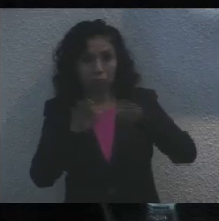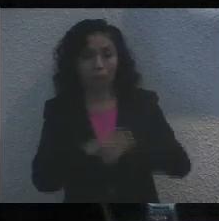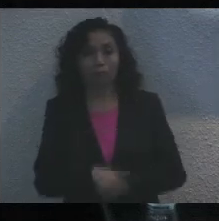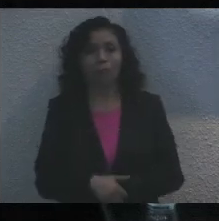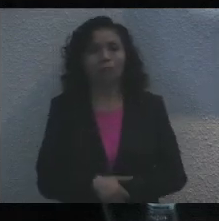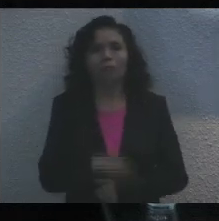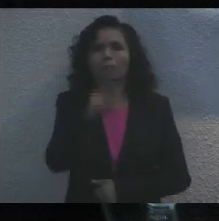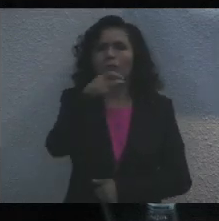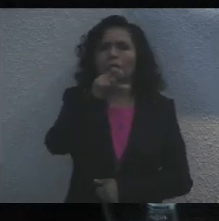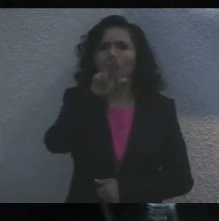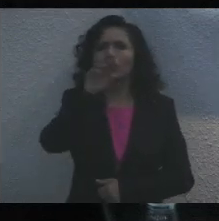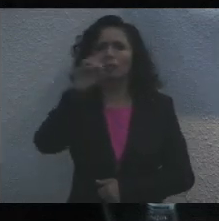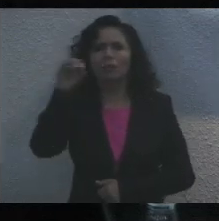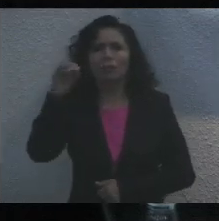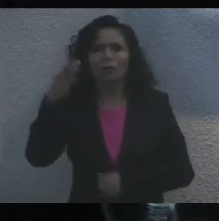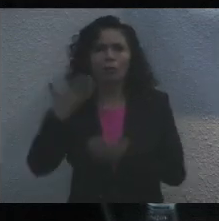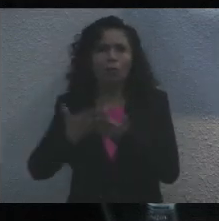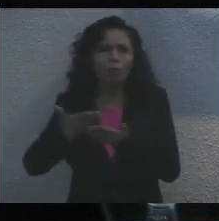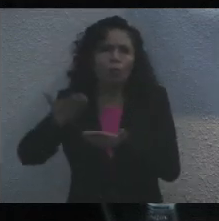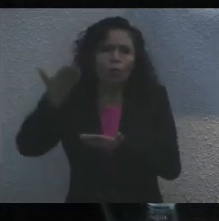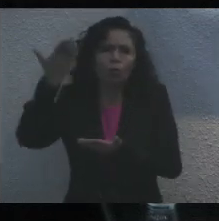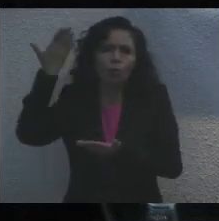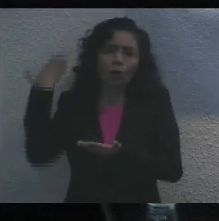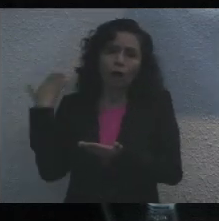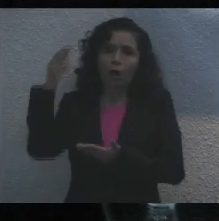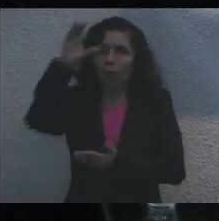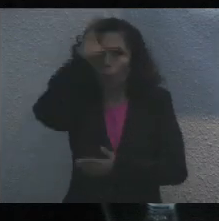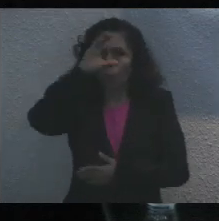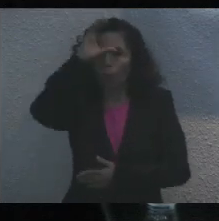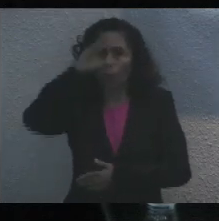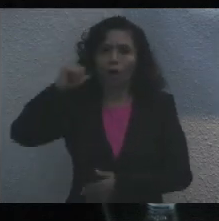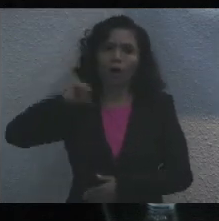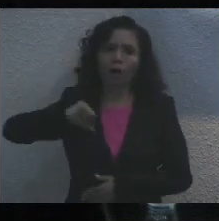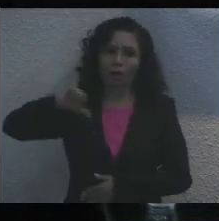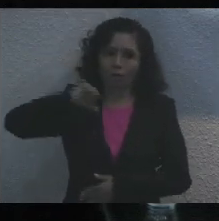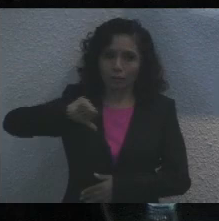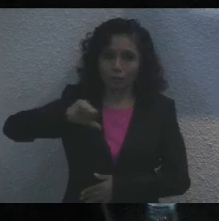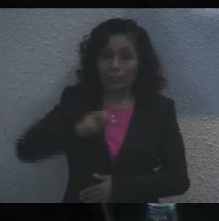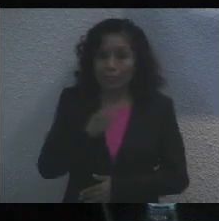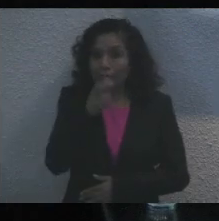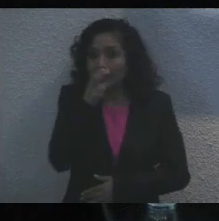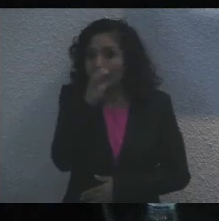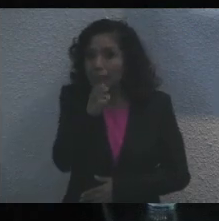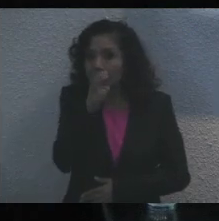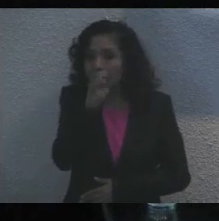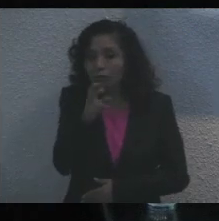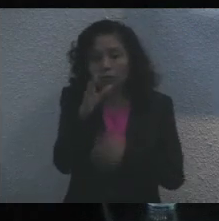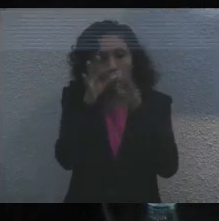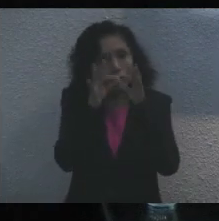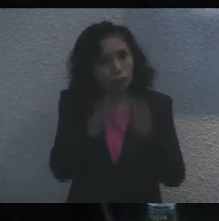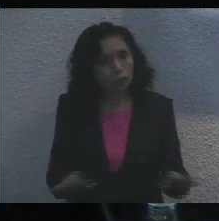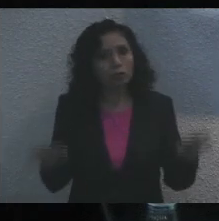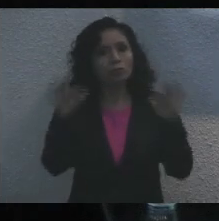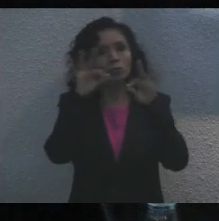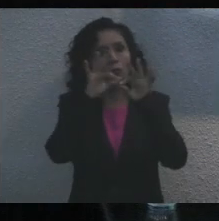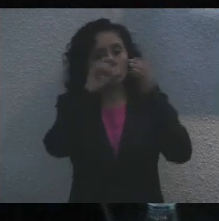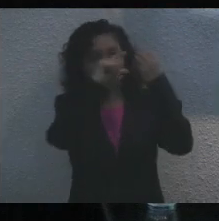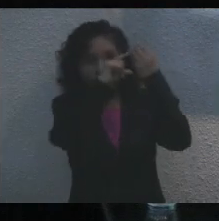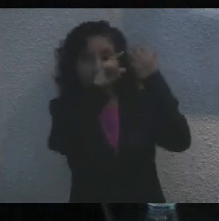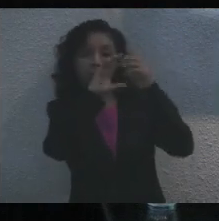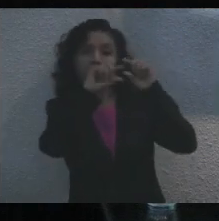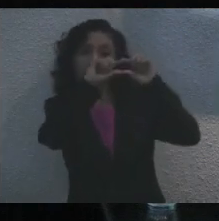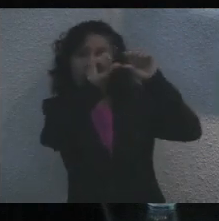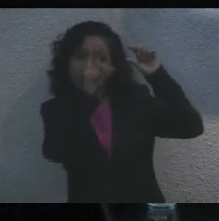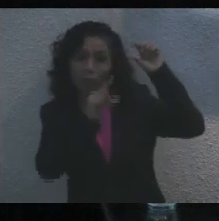Quintana Roo tiene antecedentes culturales muy antiguos y que forman parte de las raíces más admirables de nuestra nación y de las que estaremos